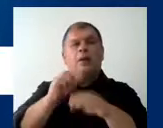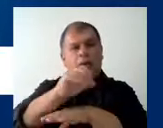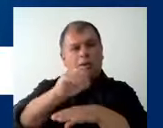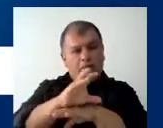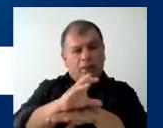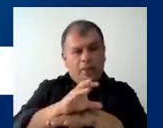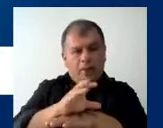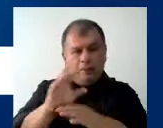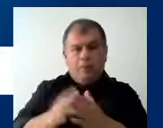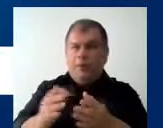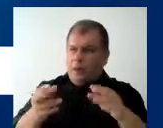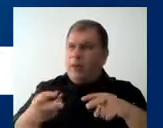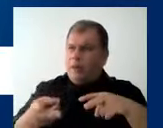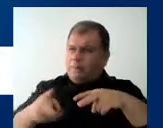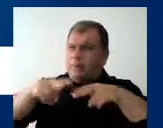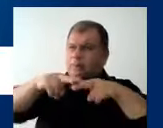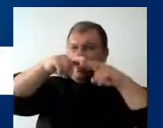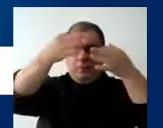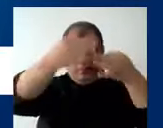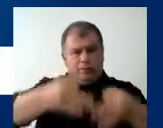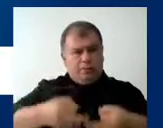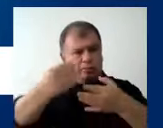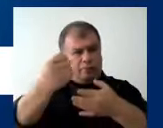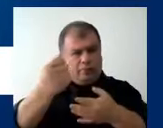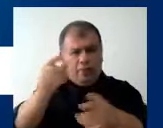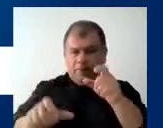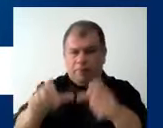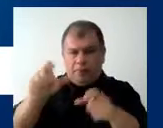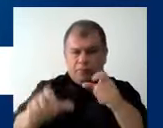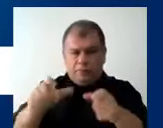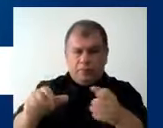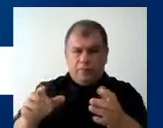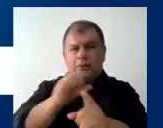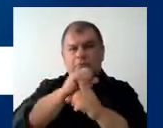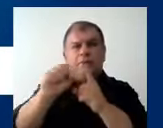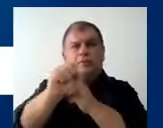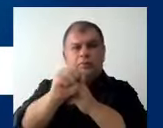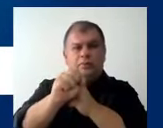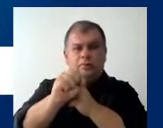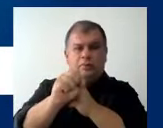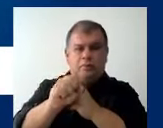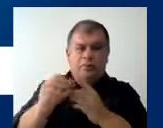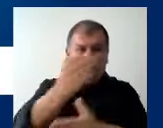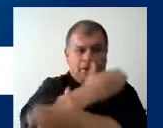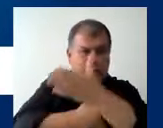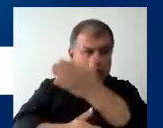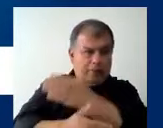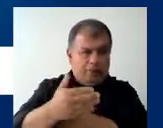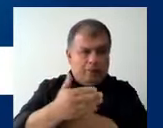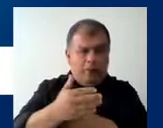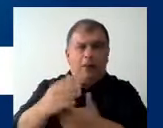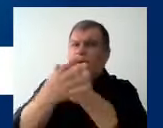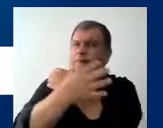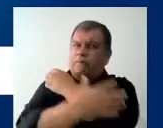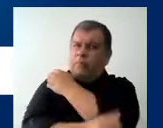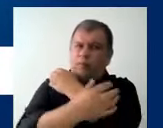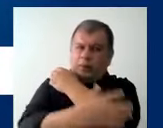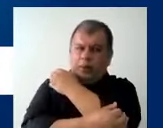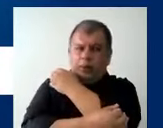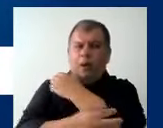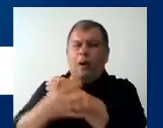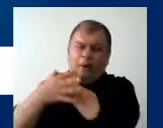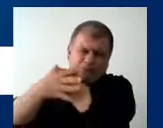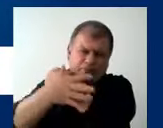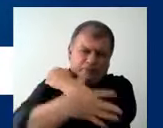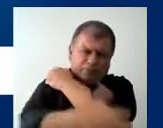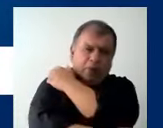fue el incremento del presupuesto de esta pensión no contributiva para personas en situación personas con discapacidad en situación de pobreza o pobreza